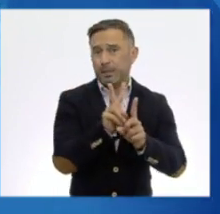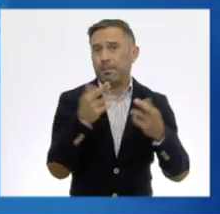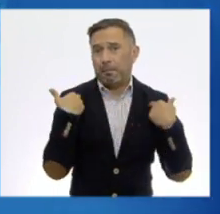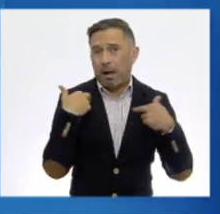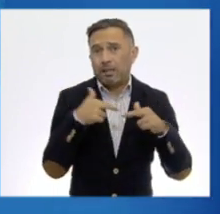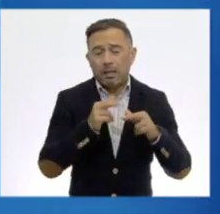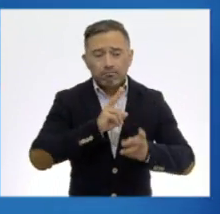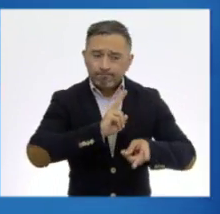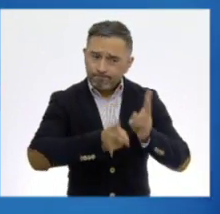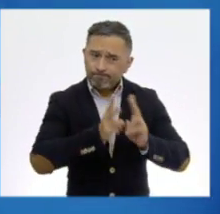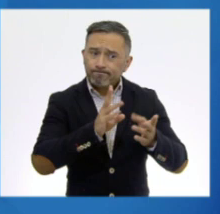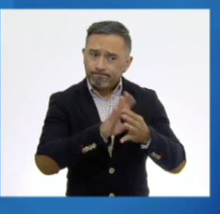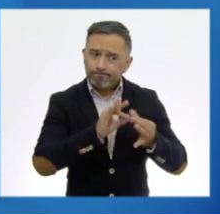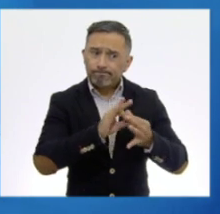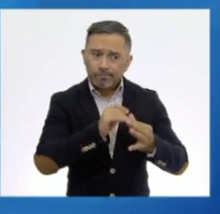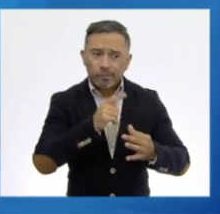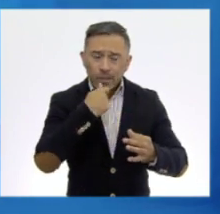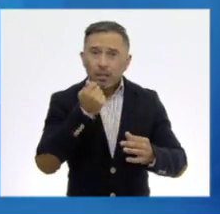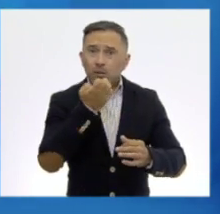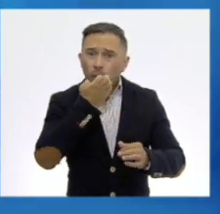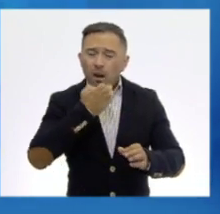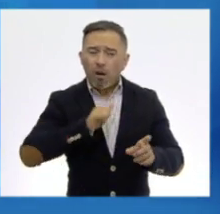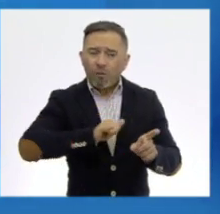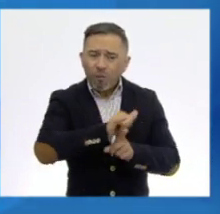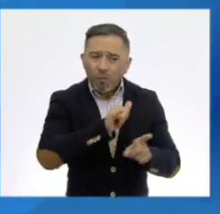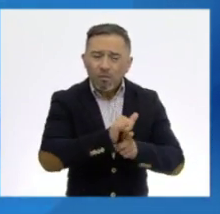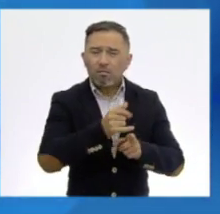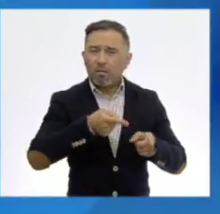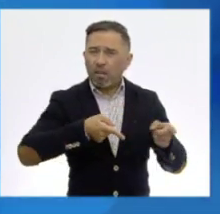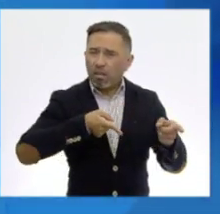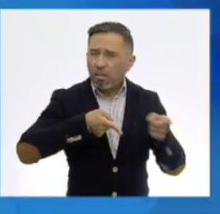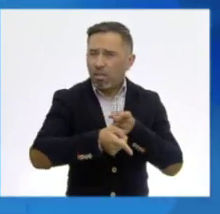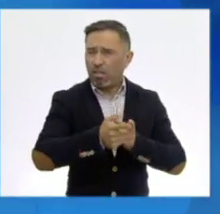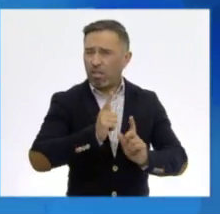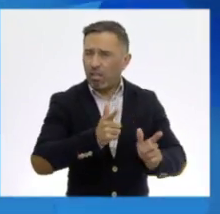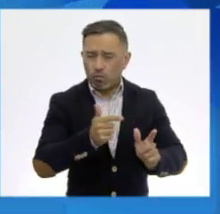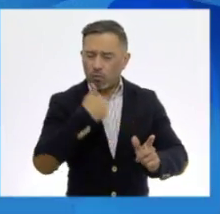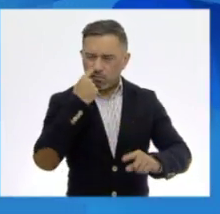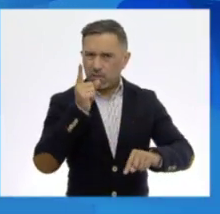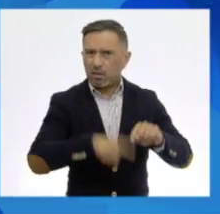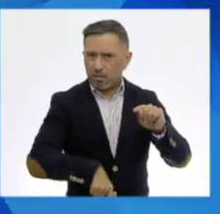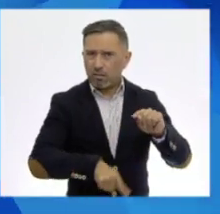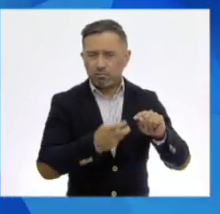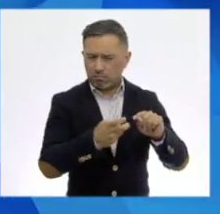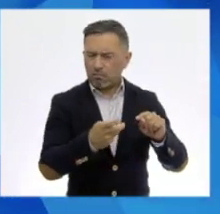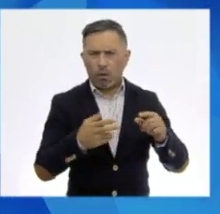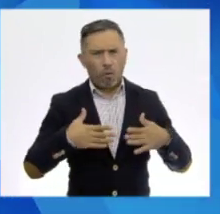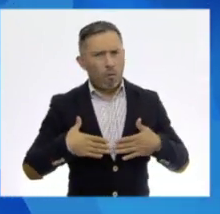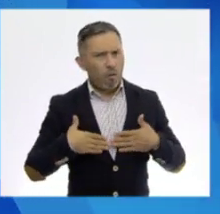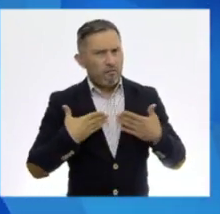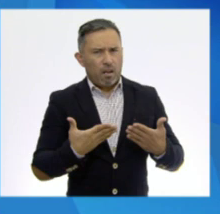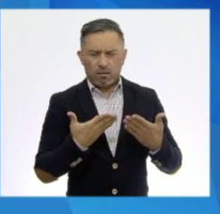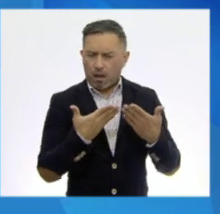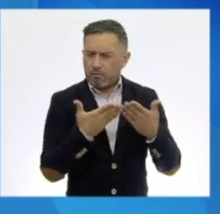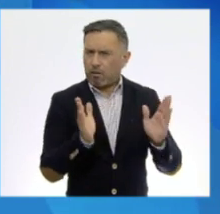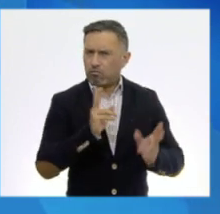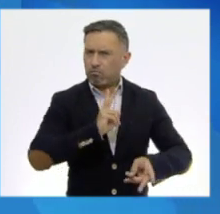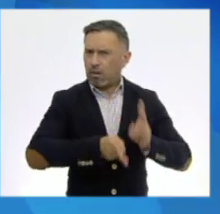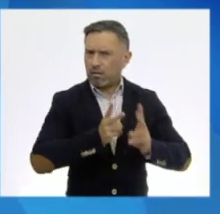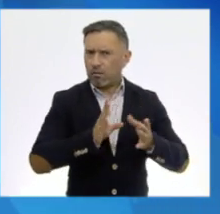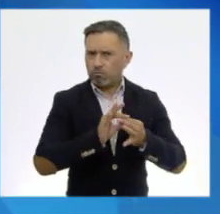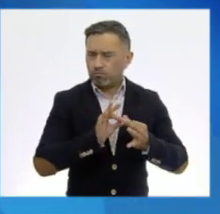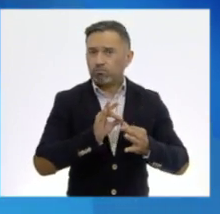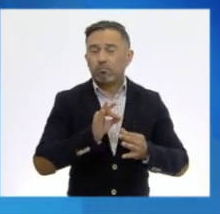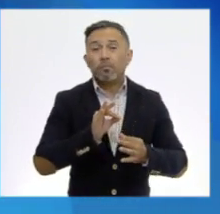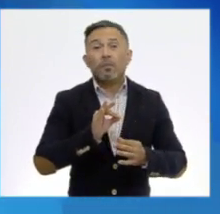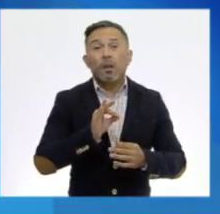involucrada en la lucha contra el acoso escolar y en clase nos habló abiertamente del problema y lo trabajó específicamente con las